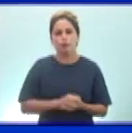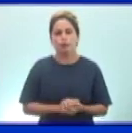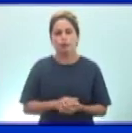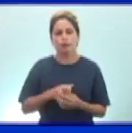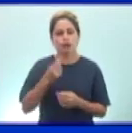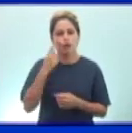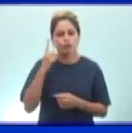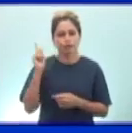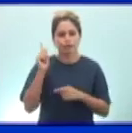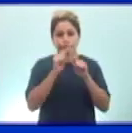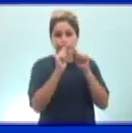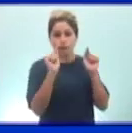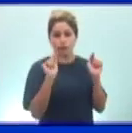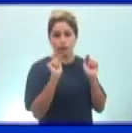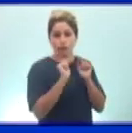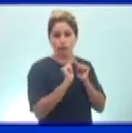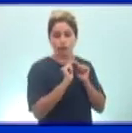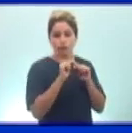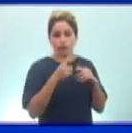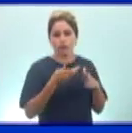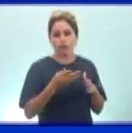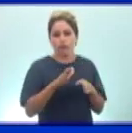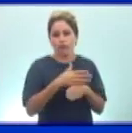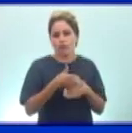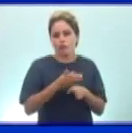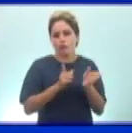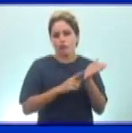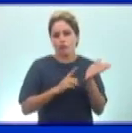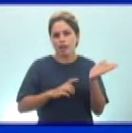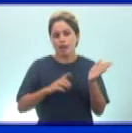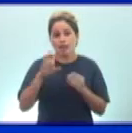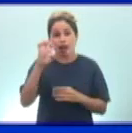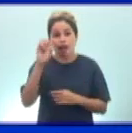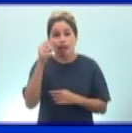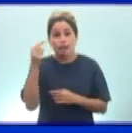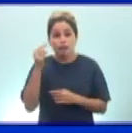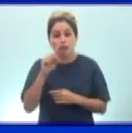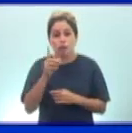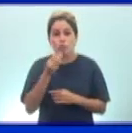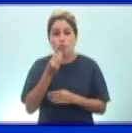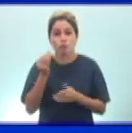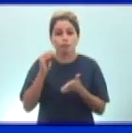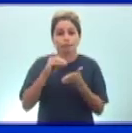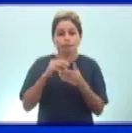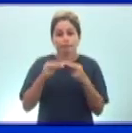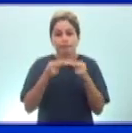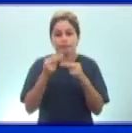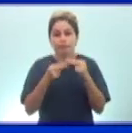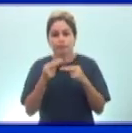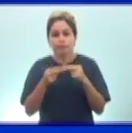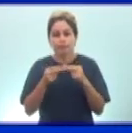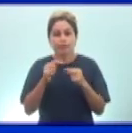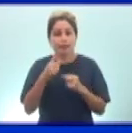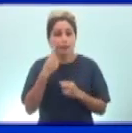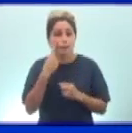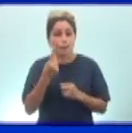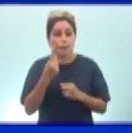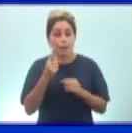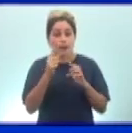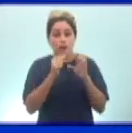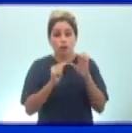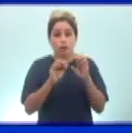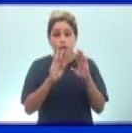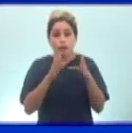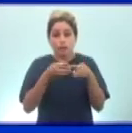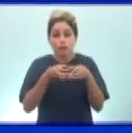gráfico les quiero demostrar que la distribución electrónica no podemos hacerla de manera arbitraria. Hay que tener en cuenta el contenido energético de